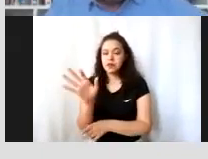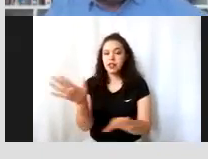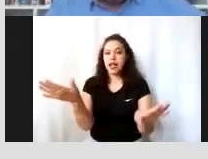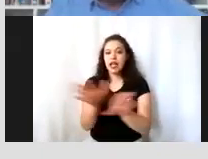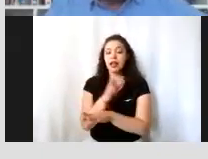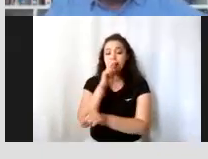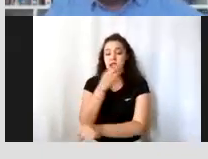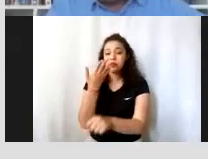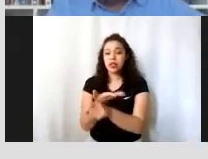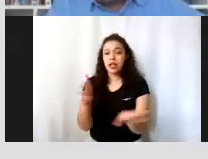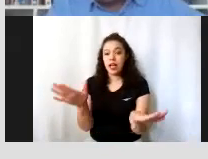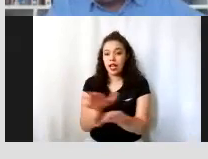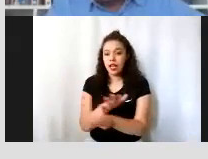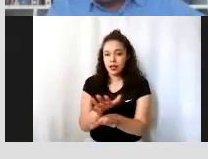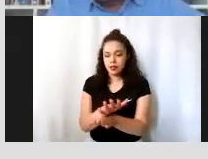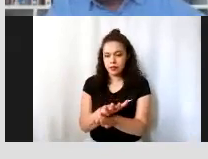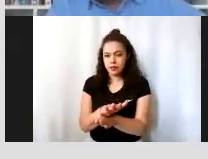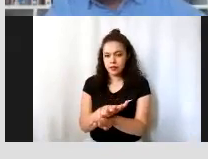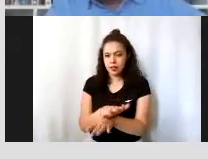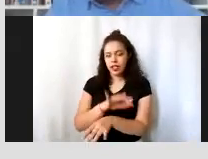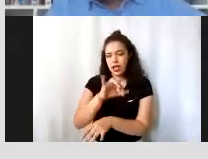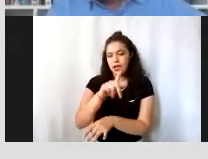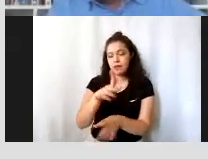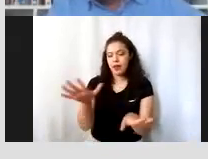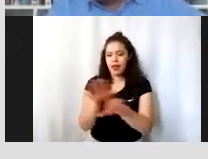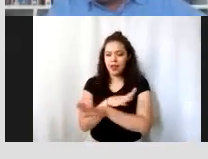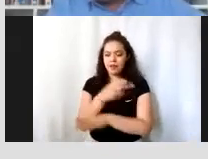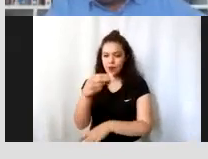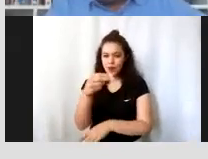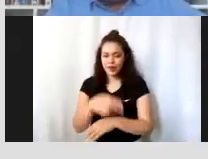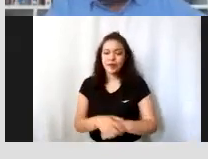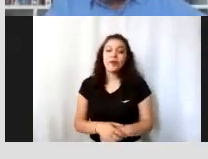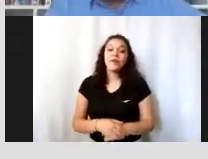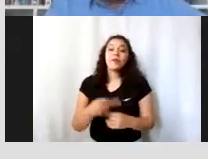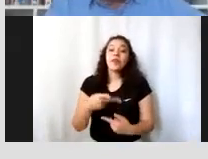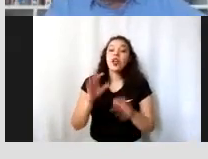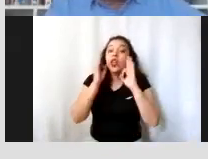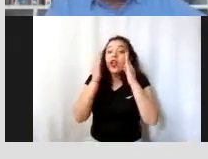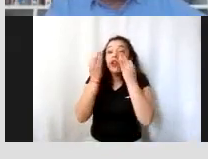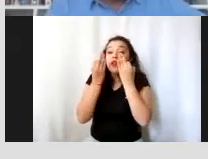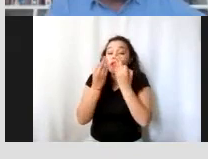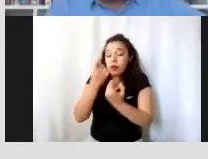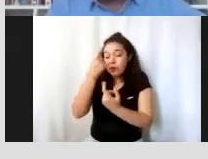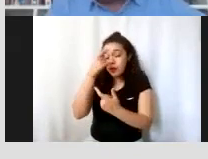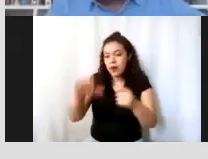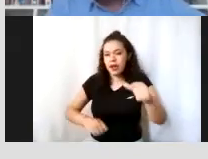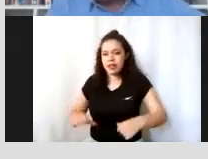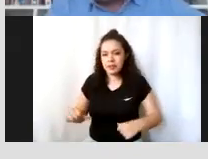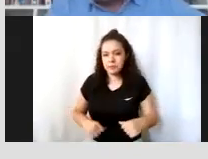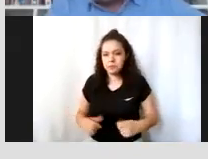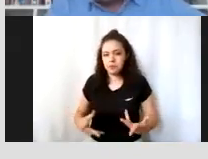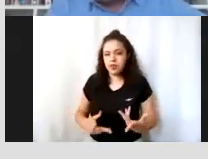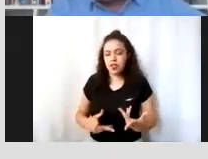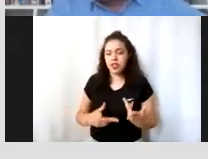responsable. El responsable en términos genéricos es la IAP, pero de manera operativa puede ser alguna persona